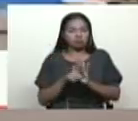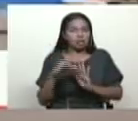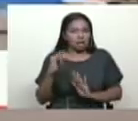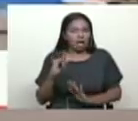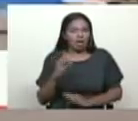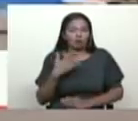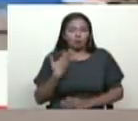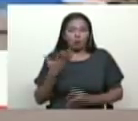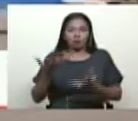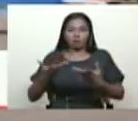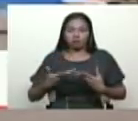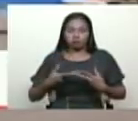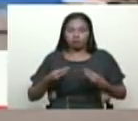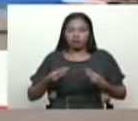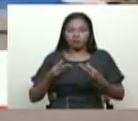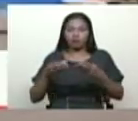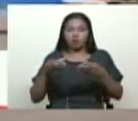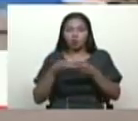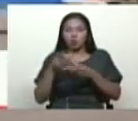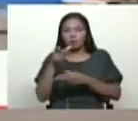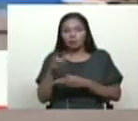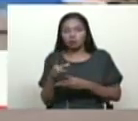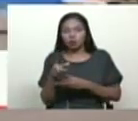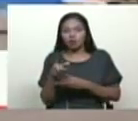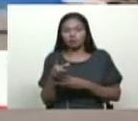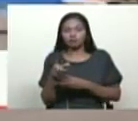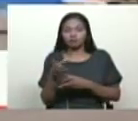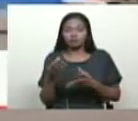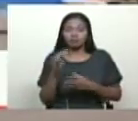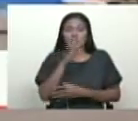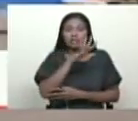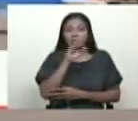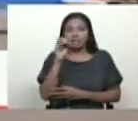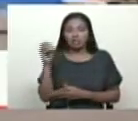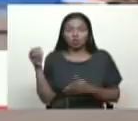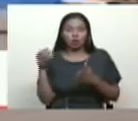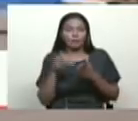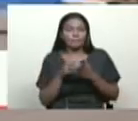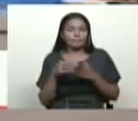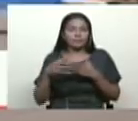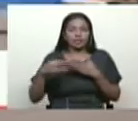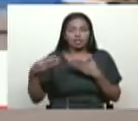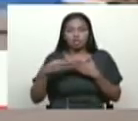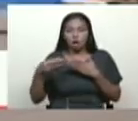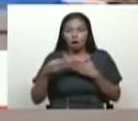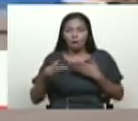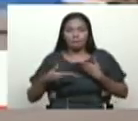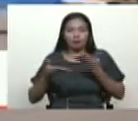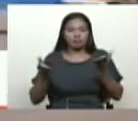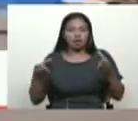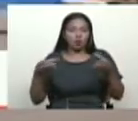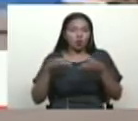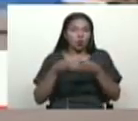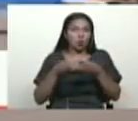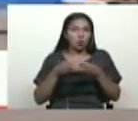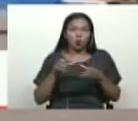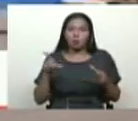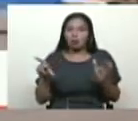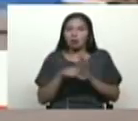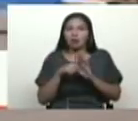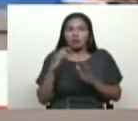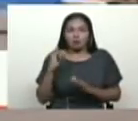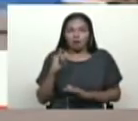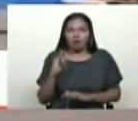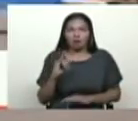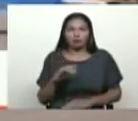legal recibir para dar una reunión a alguien, recibir $500,000 para ceder una reunión. Es legal